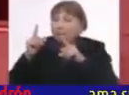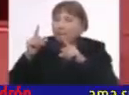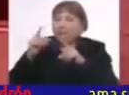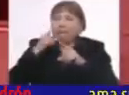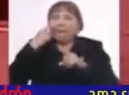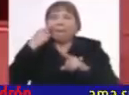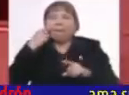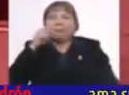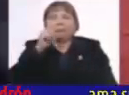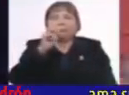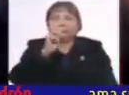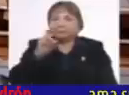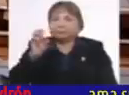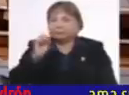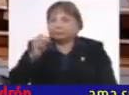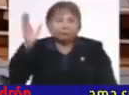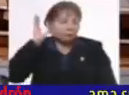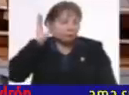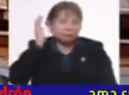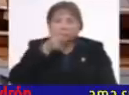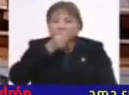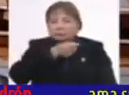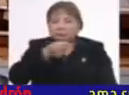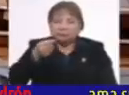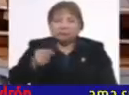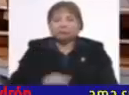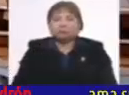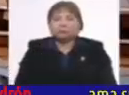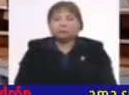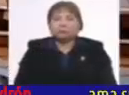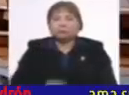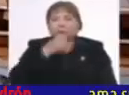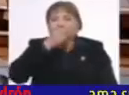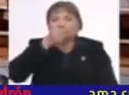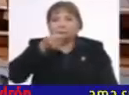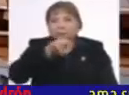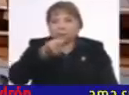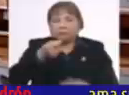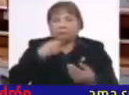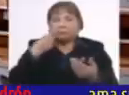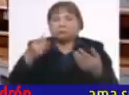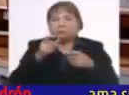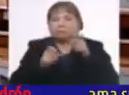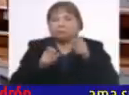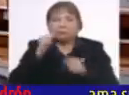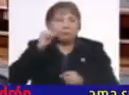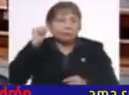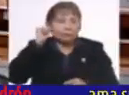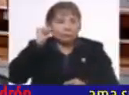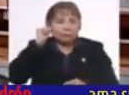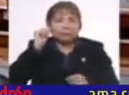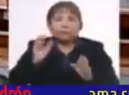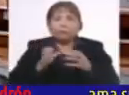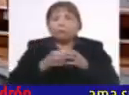torres ha declarado porque no hemos escuchado no sólo a torres en una conferencia de prensa que creo que ha habido ayer de